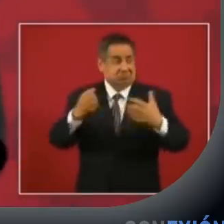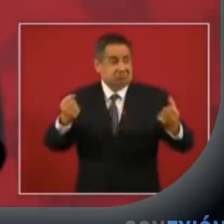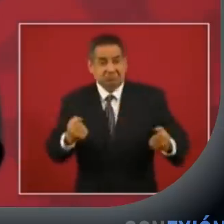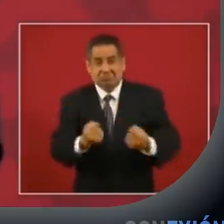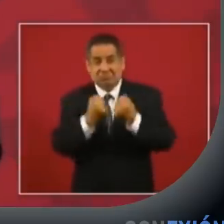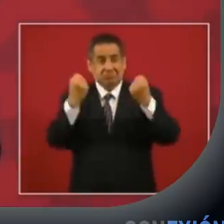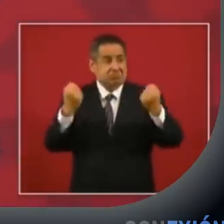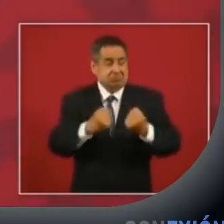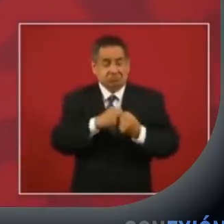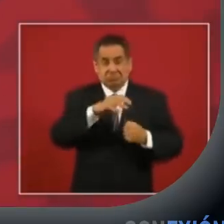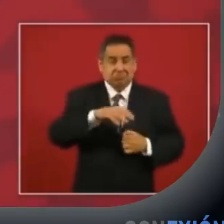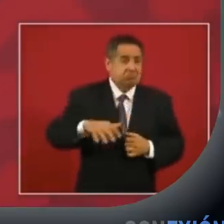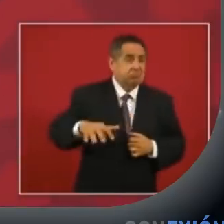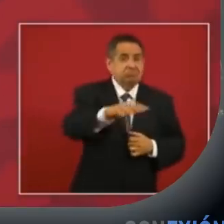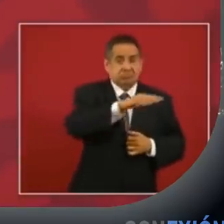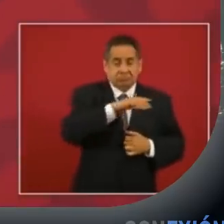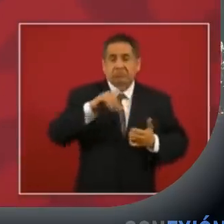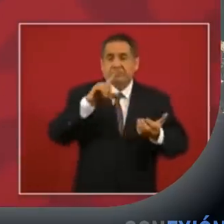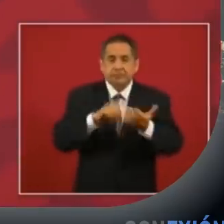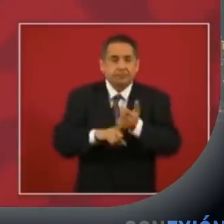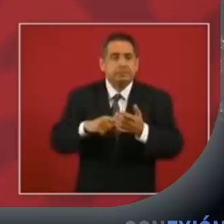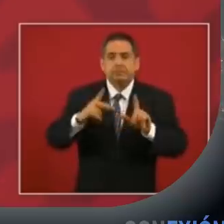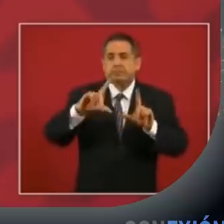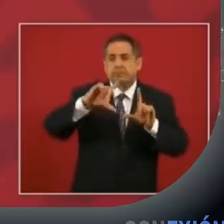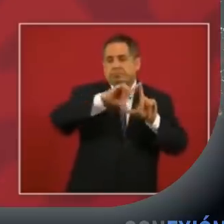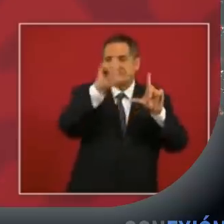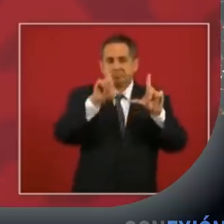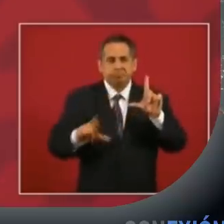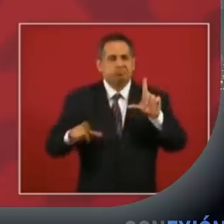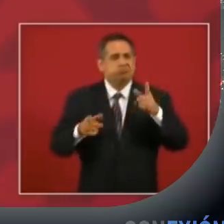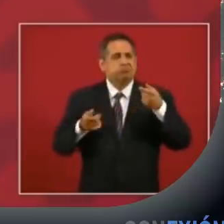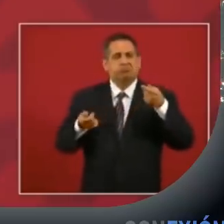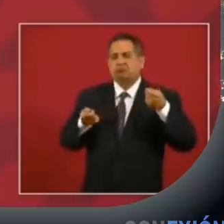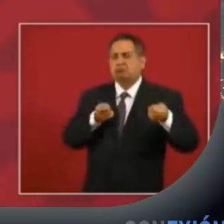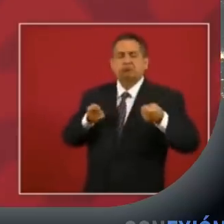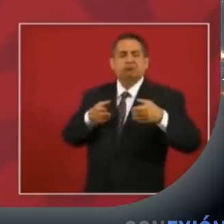las zonas del territorio nacional bajo control